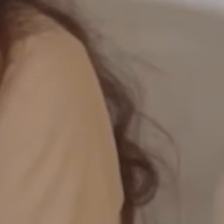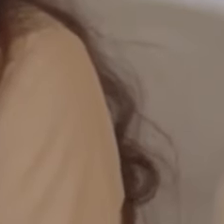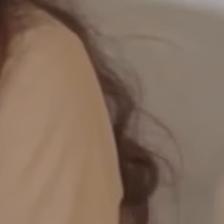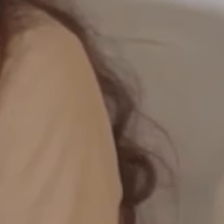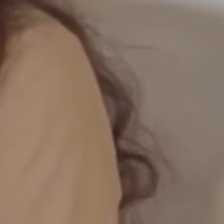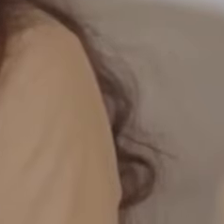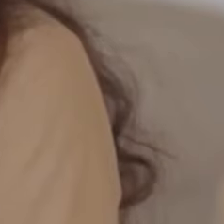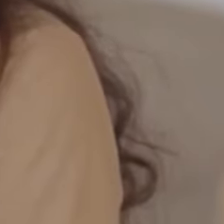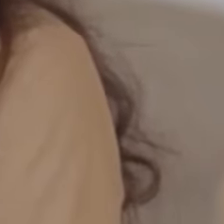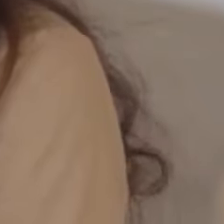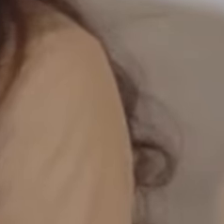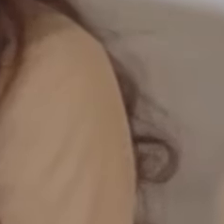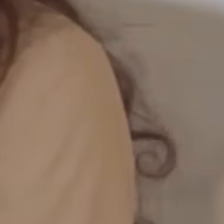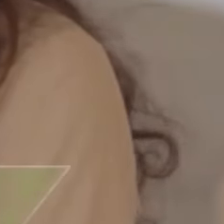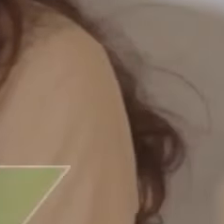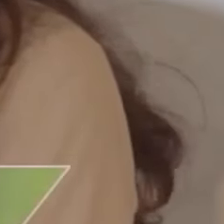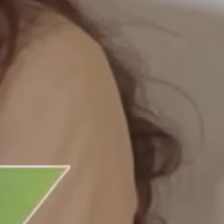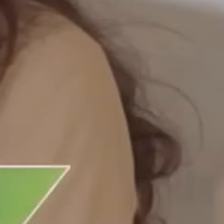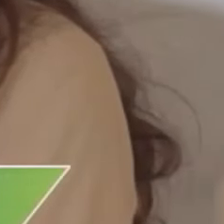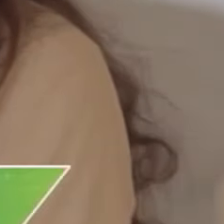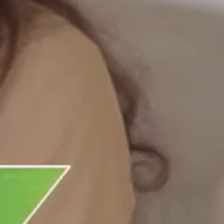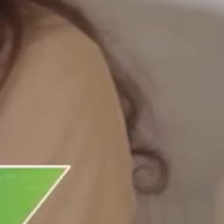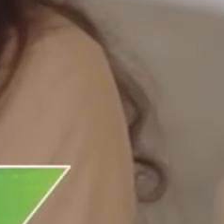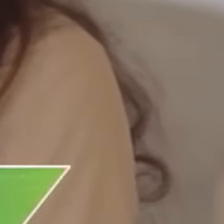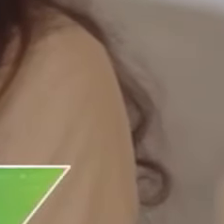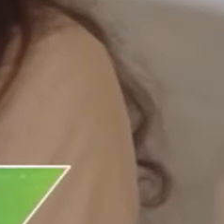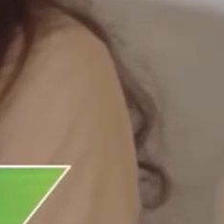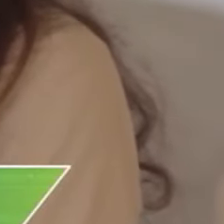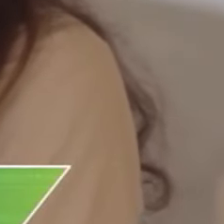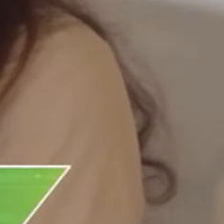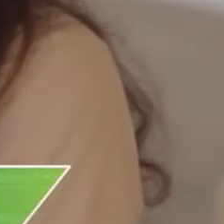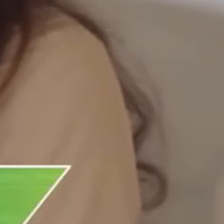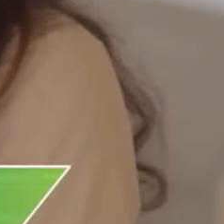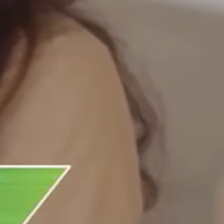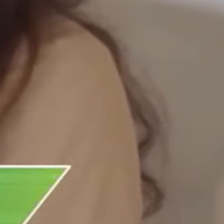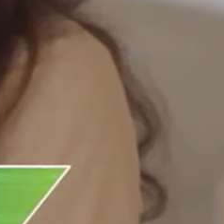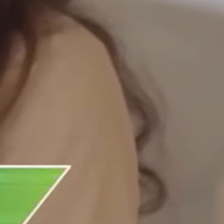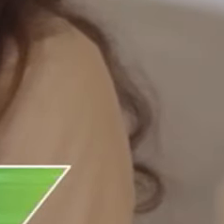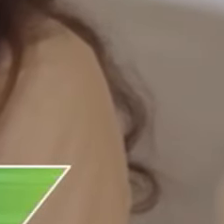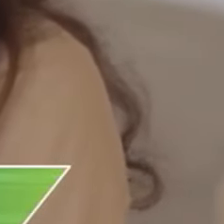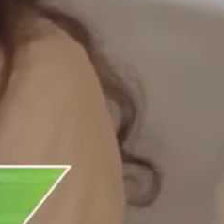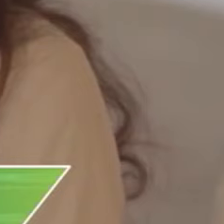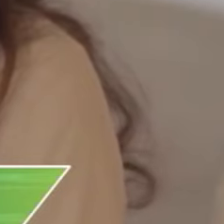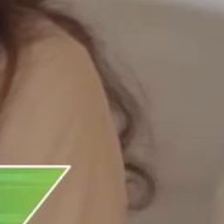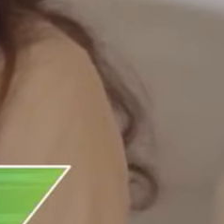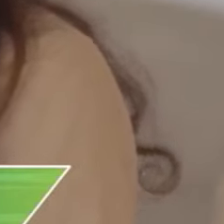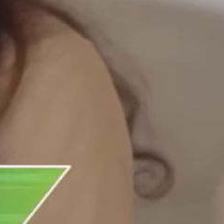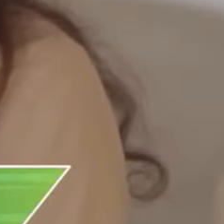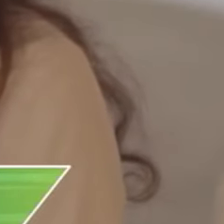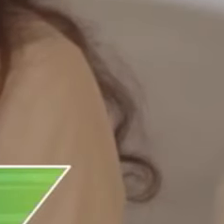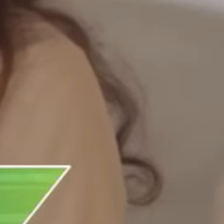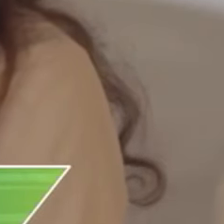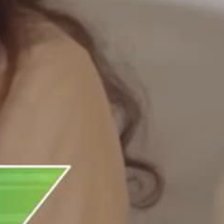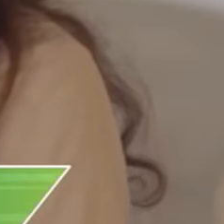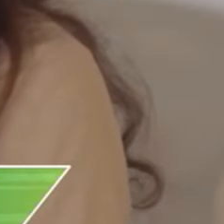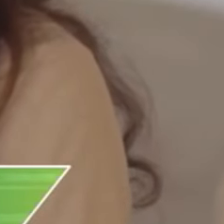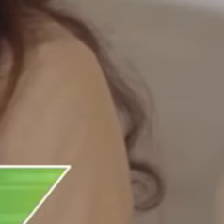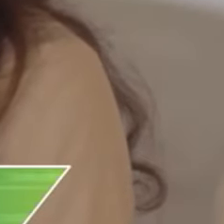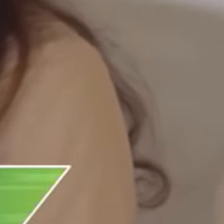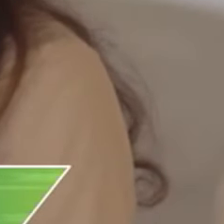graffiti, de danza he aprendido un montón, siempre he sido una muchacha que ha bailado un montón, entonces me he desarrollado mucho en esa área. En cine he aprendido a desarrollar películas,